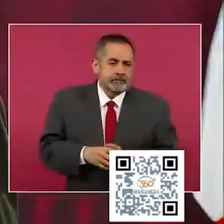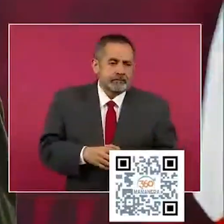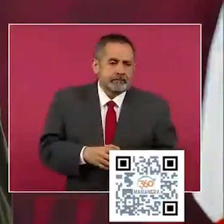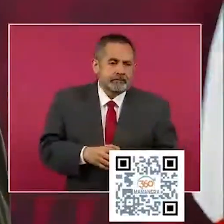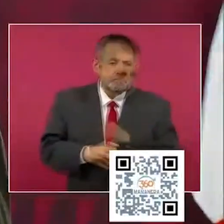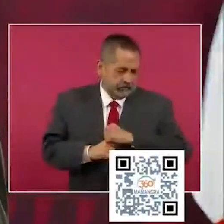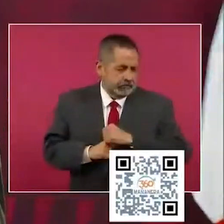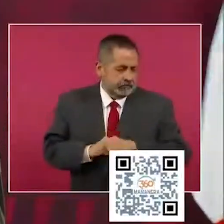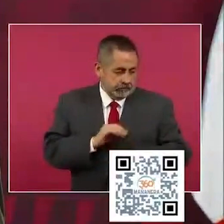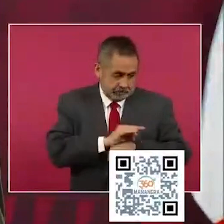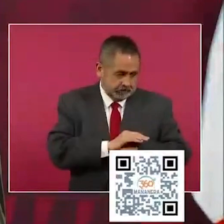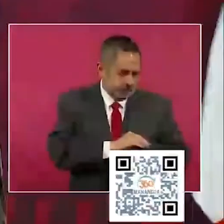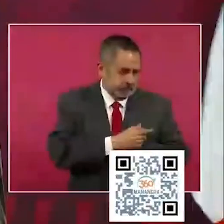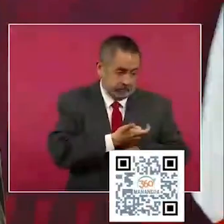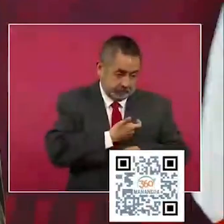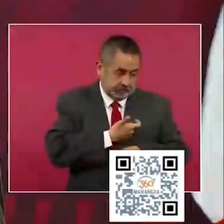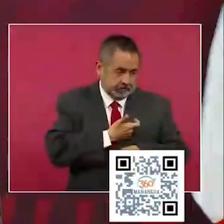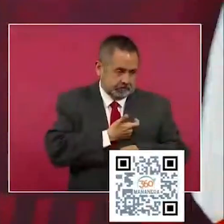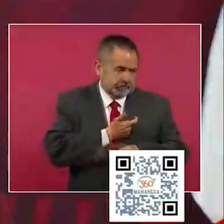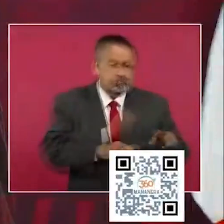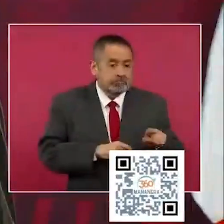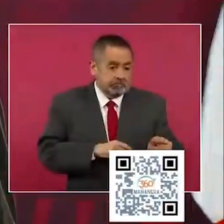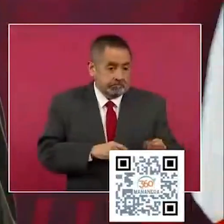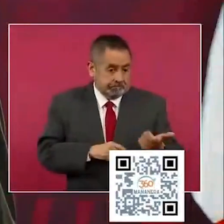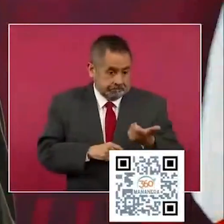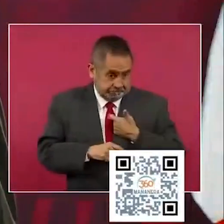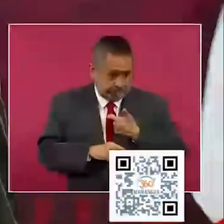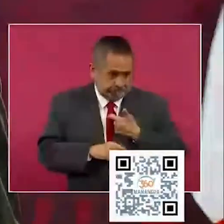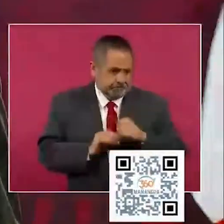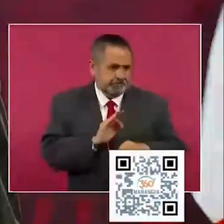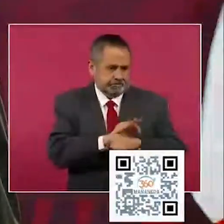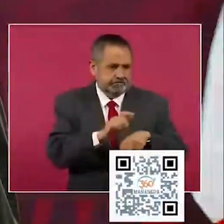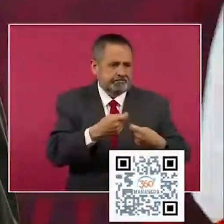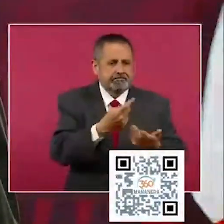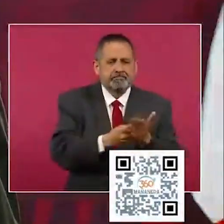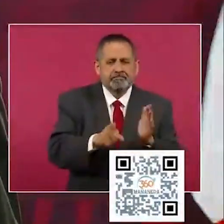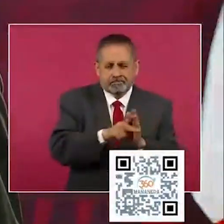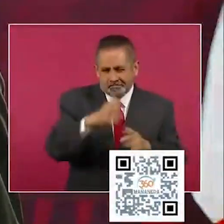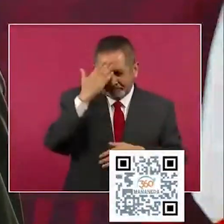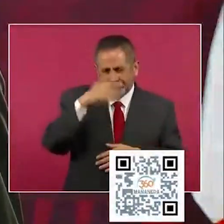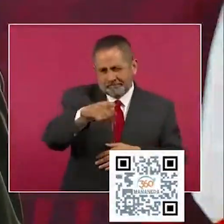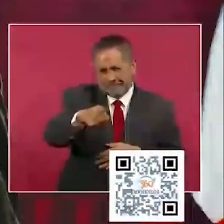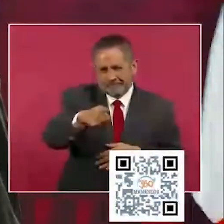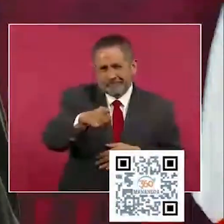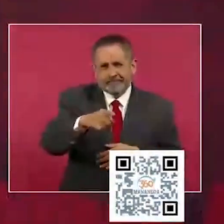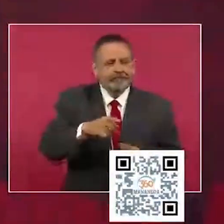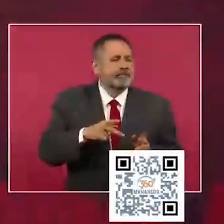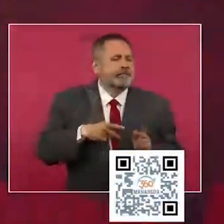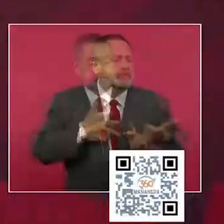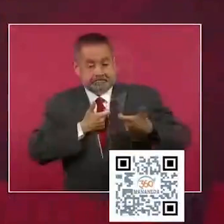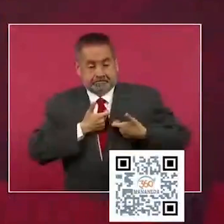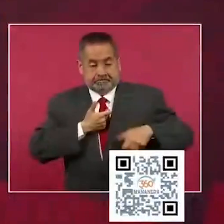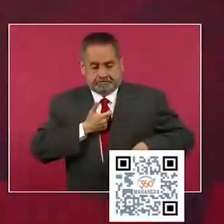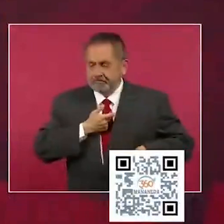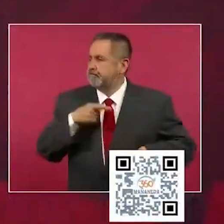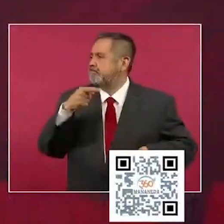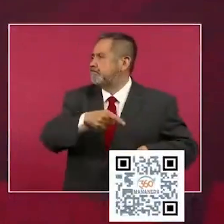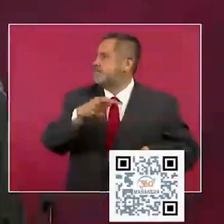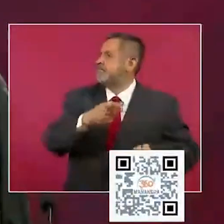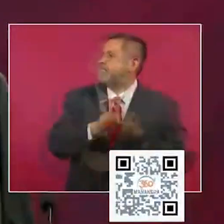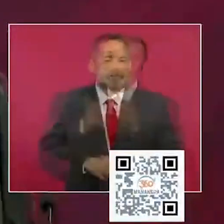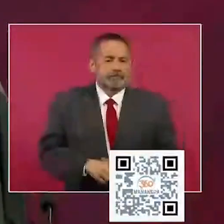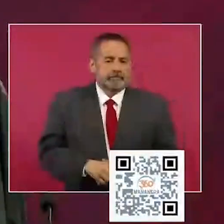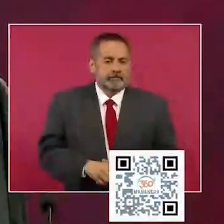sus Tranzas ya sea que pedían dinero lo que se decía antes no de la venta de la plaza se